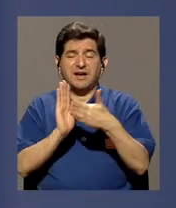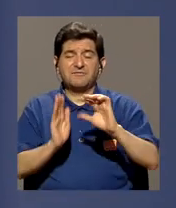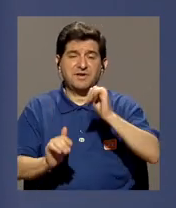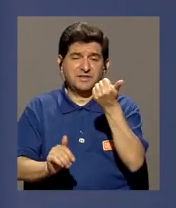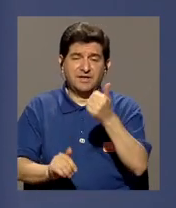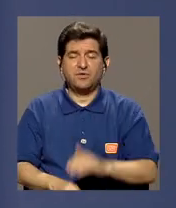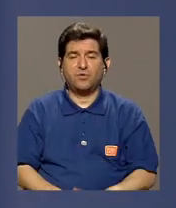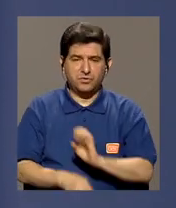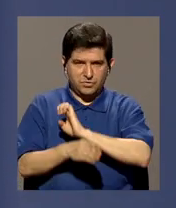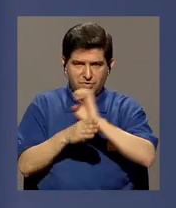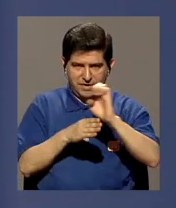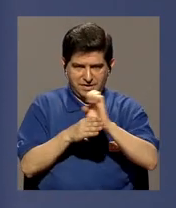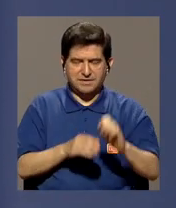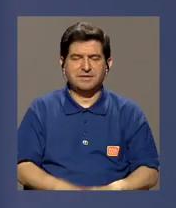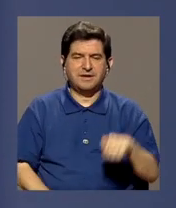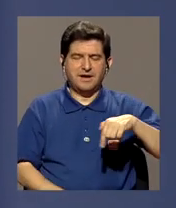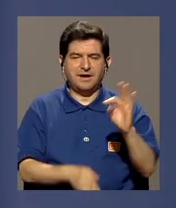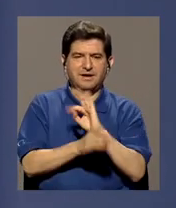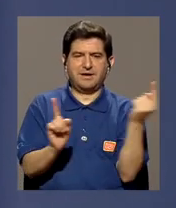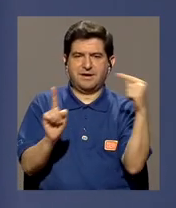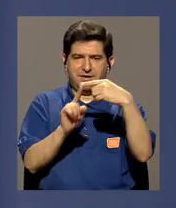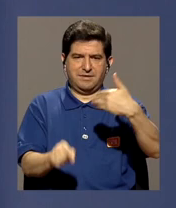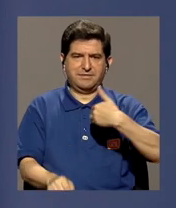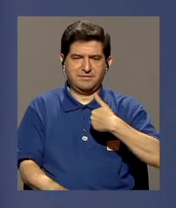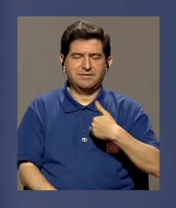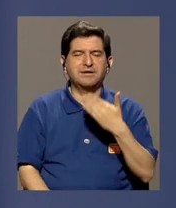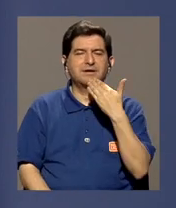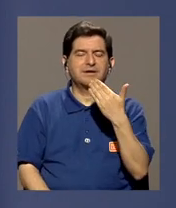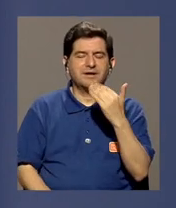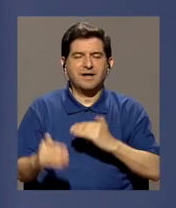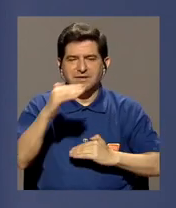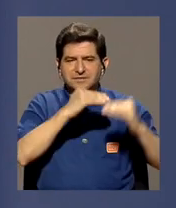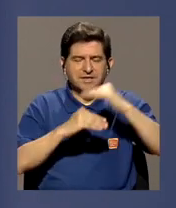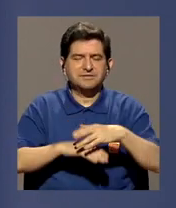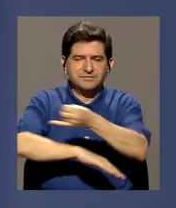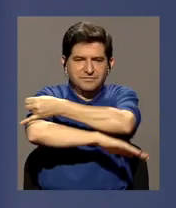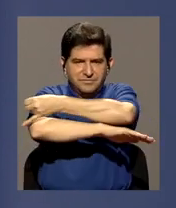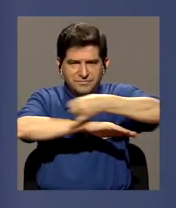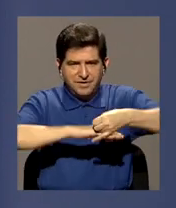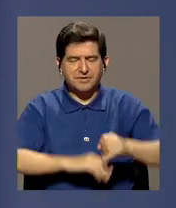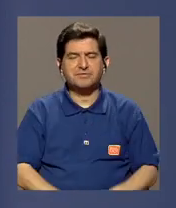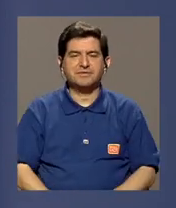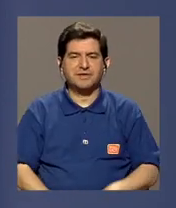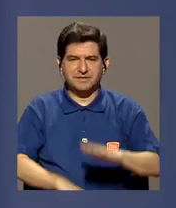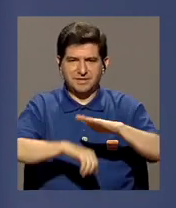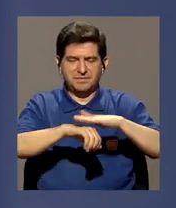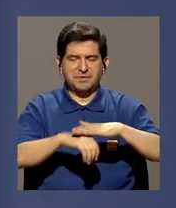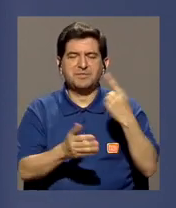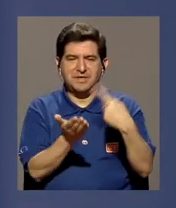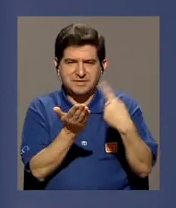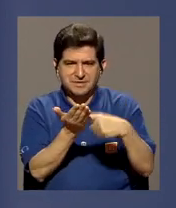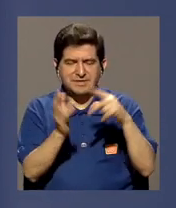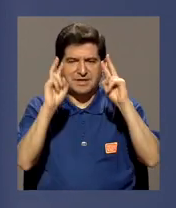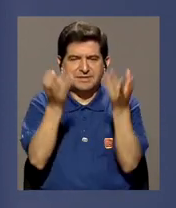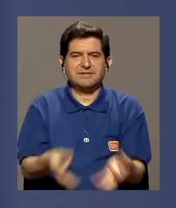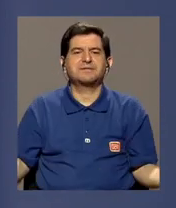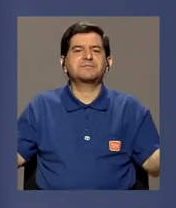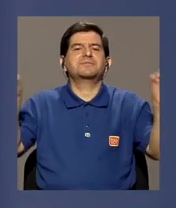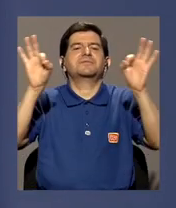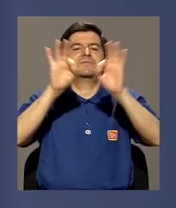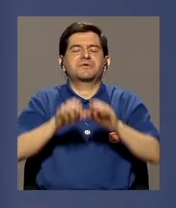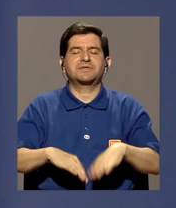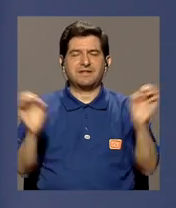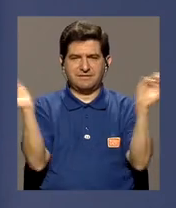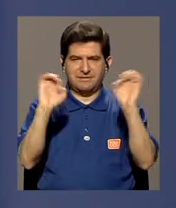plano de la ética acá siempre siento televisión con sentido gracias a la facultad de ingeniería que nos pone sobre la mesa un tema